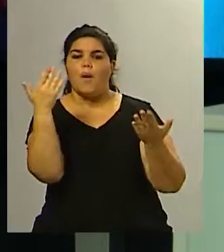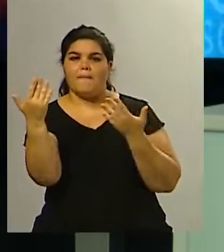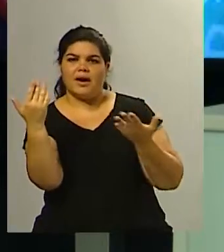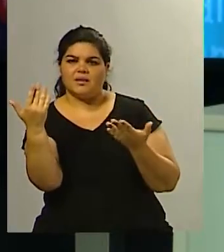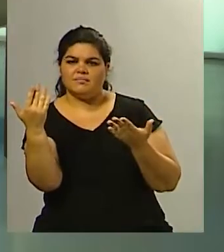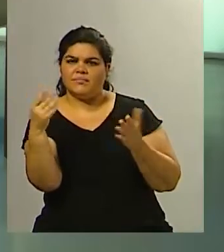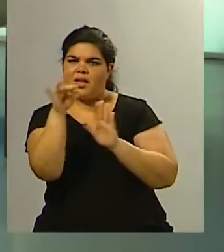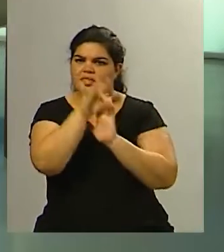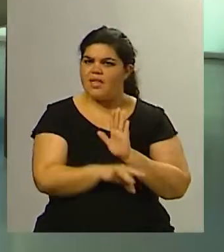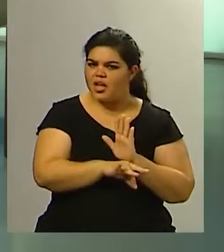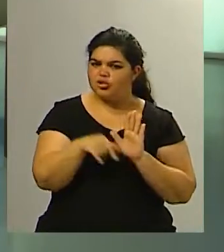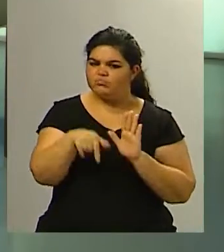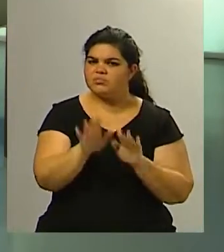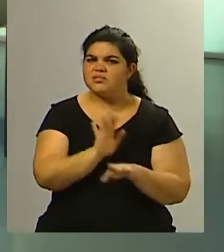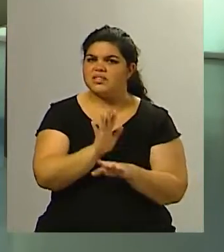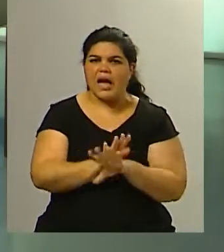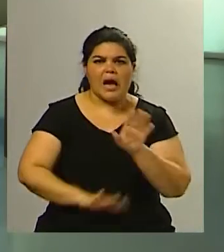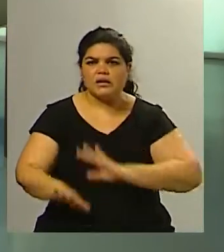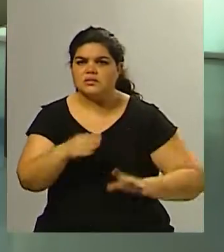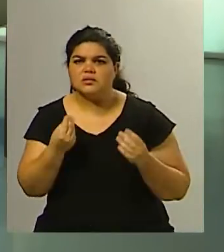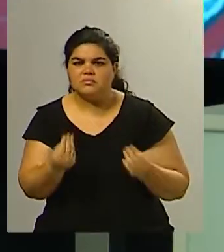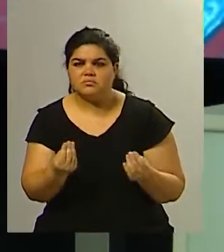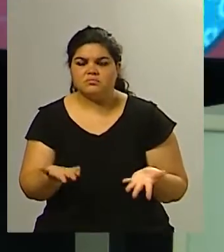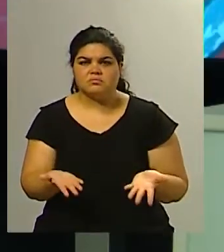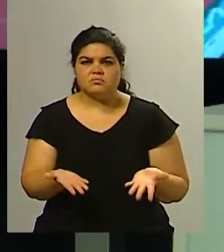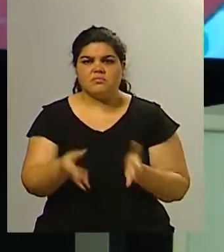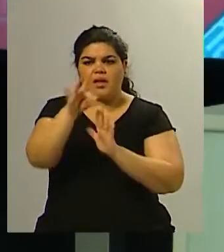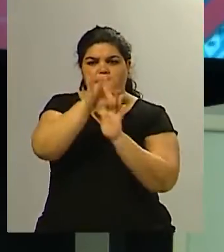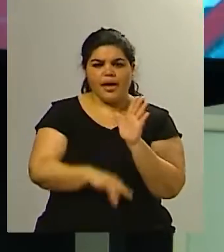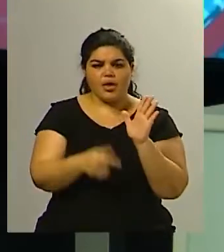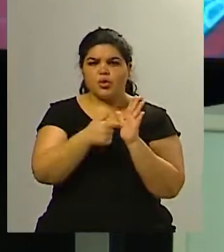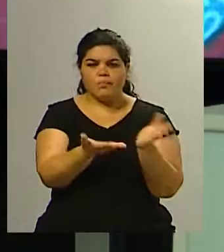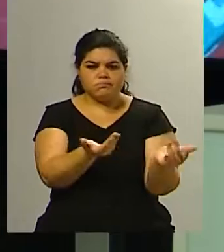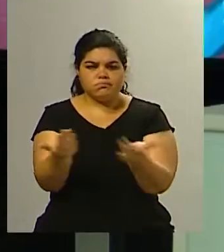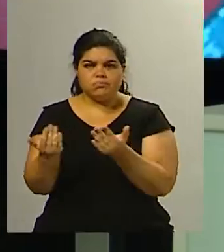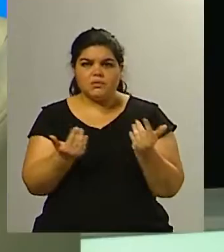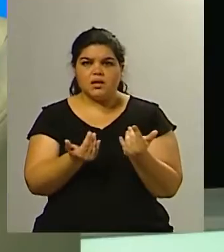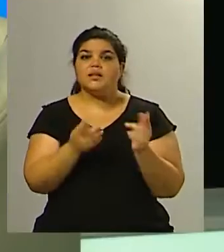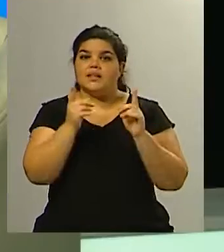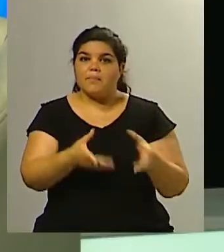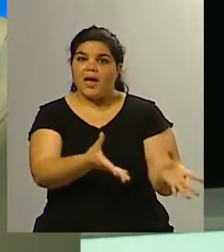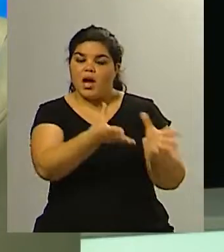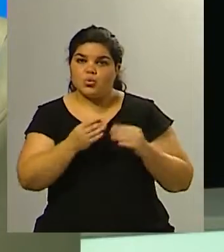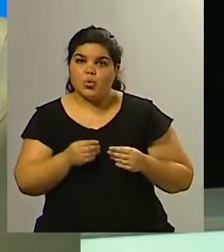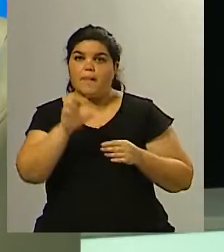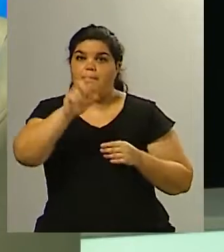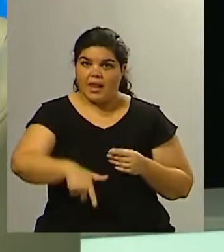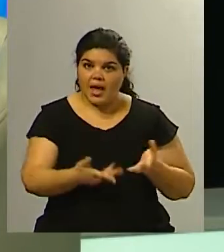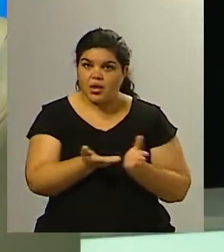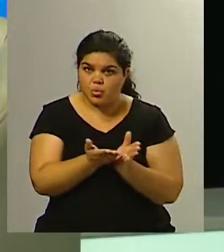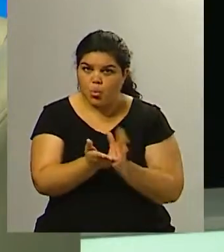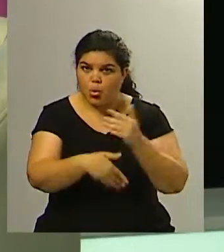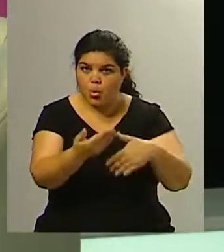queda solamente como dato o directamente hay una influencia en cómo vamos a encarar un plan de estudio, por ejemplo? Sí, es excelente esa pregunta, porque en